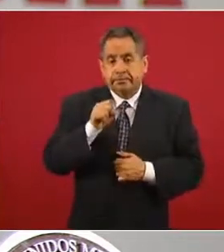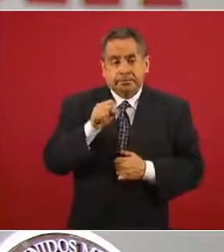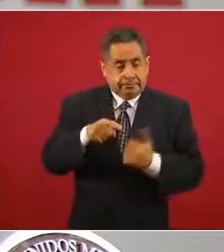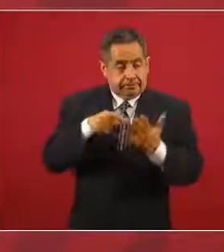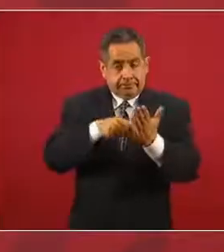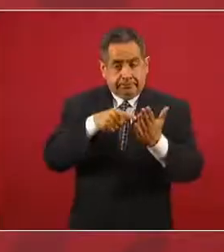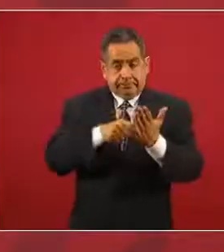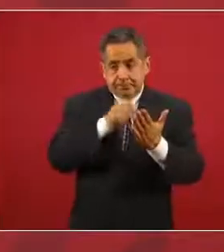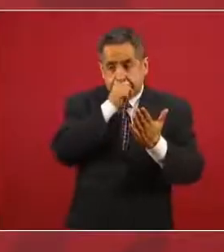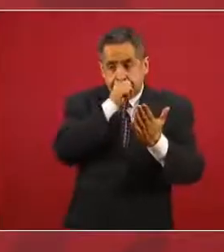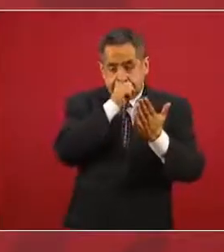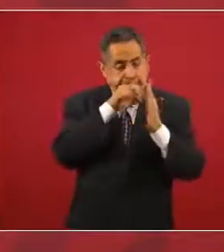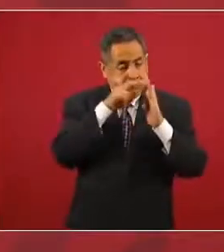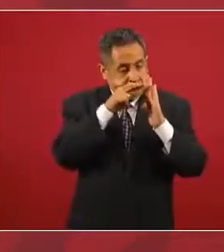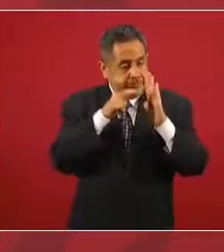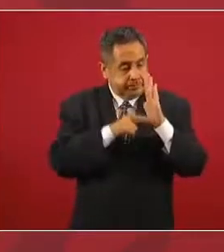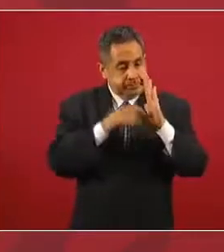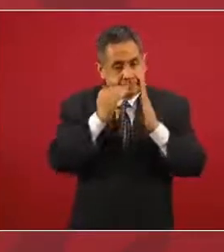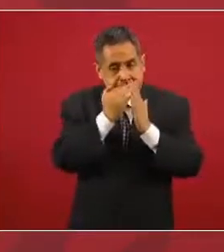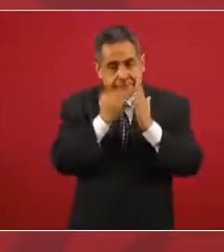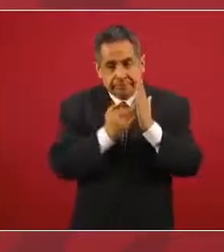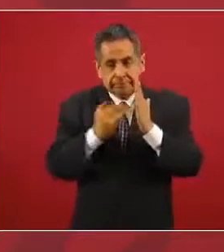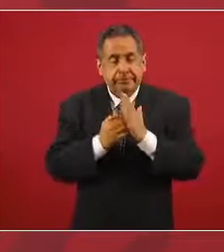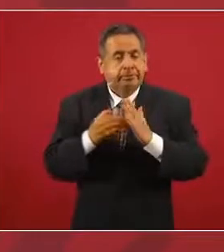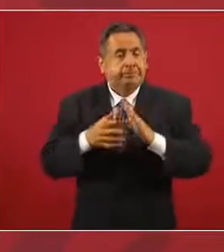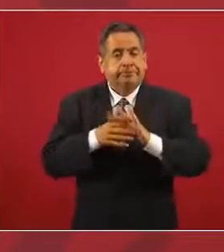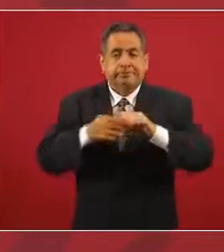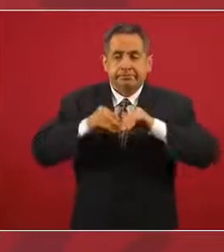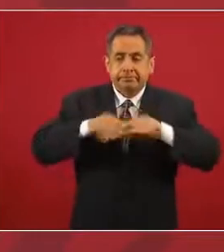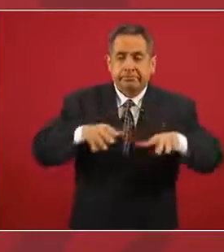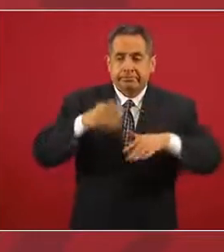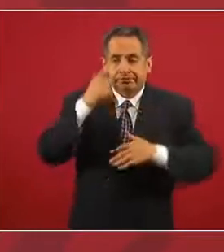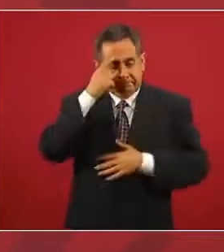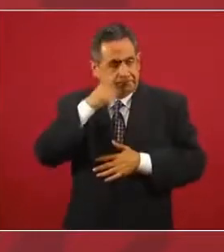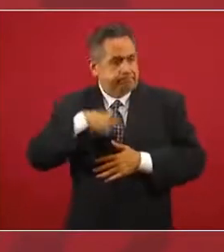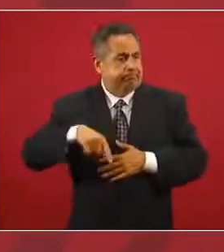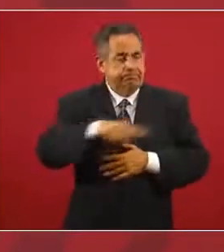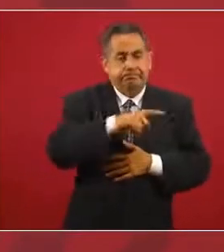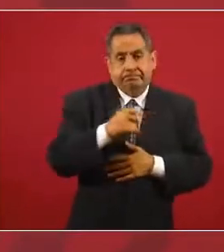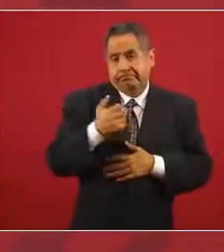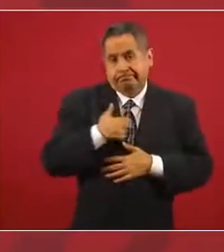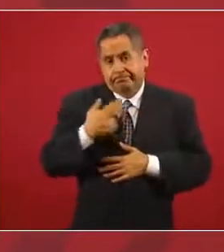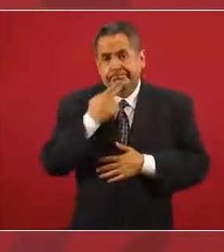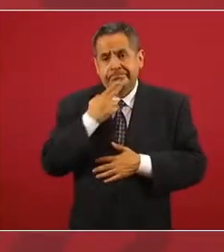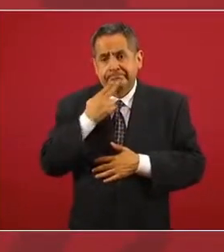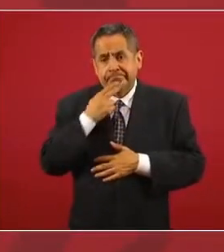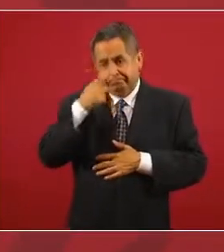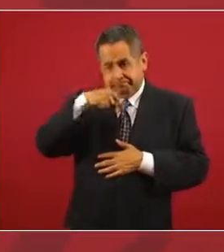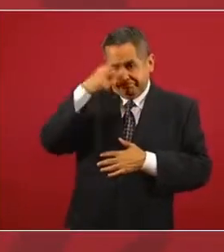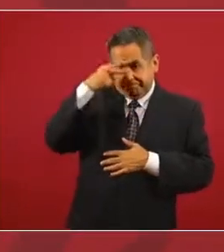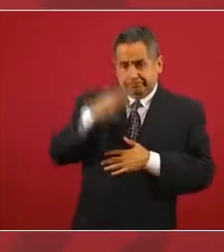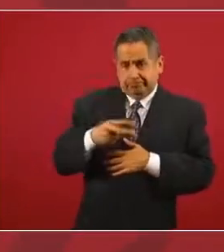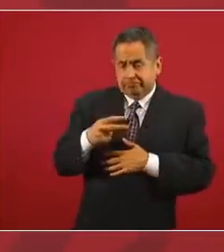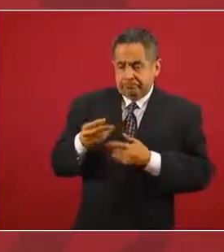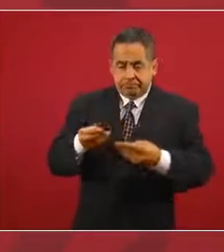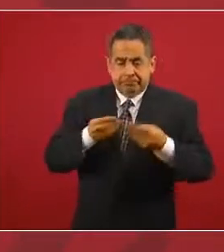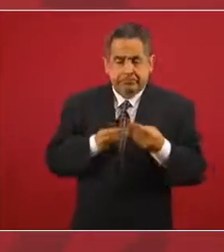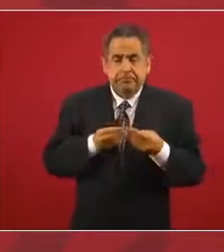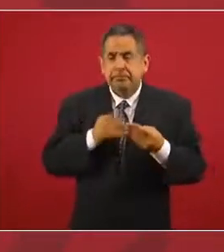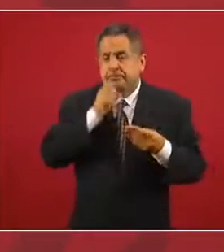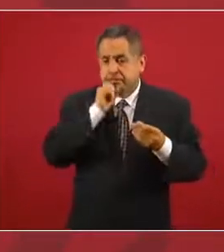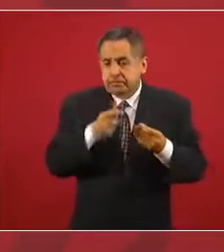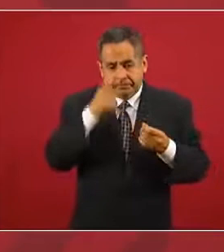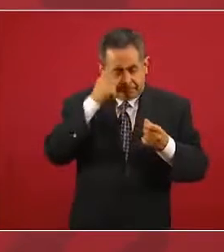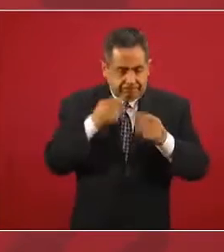lineamiento, las versiones contemporáneas, las versiones presentes, actuales, que utilizamos como referencia en México, también para los